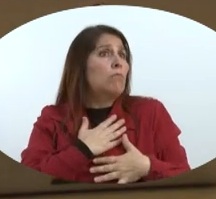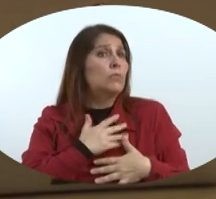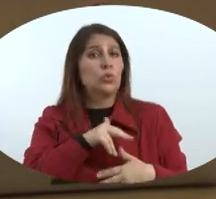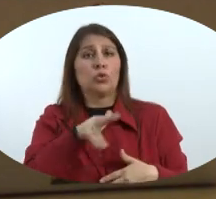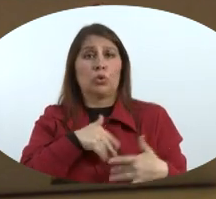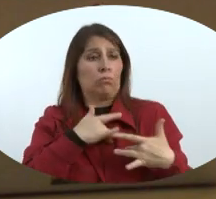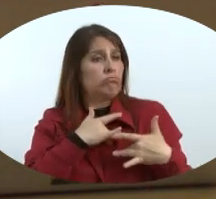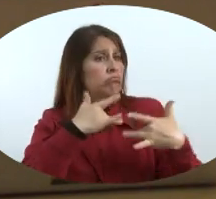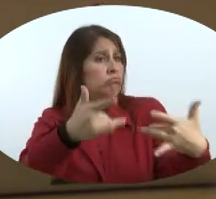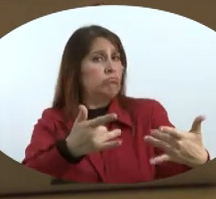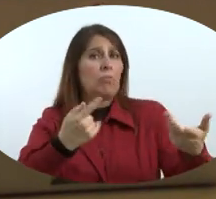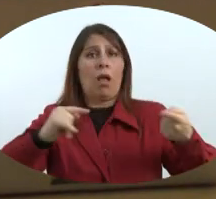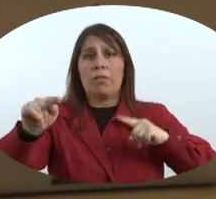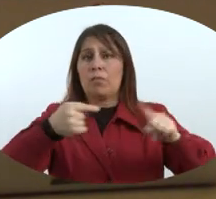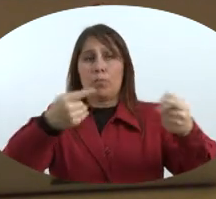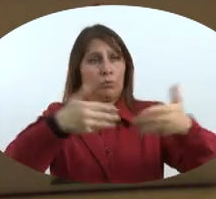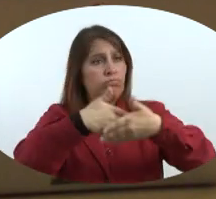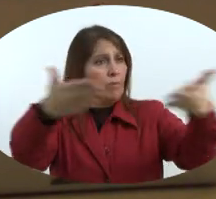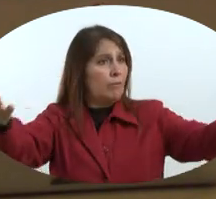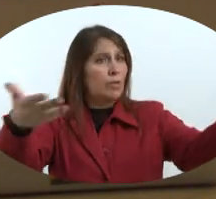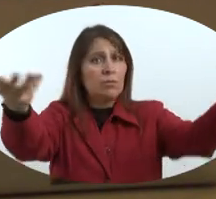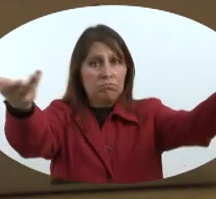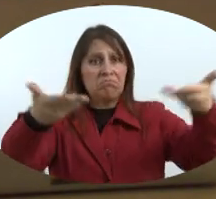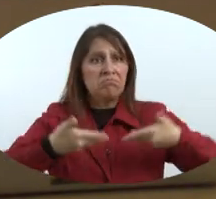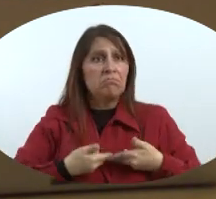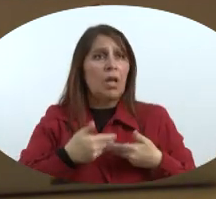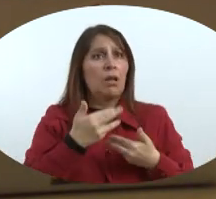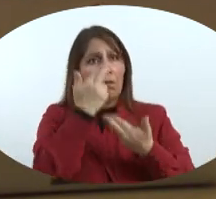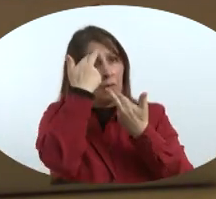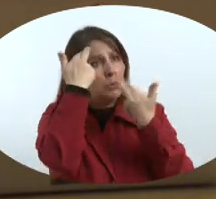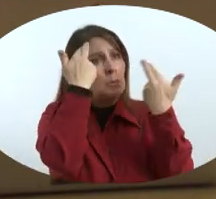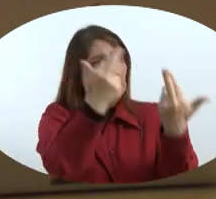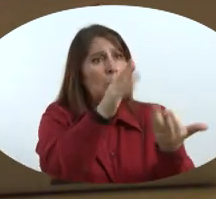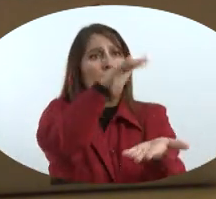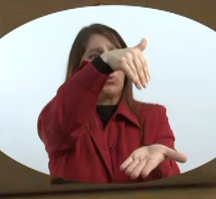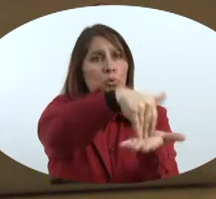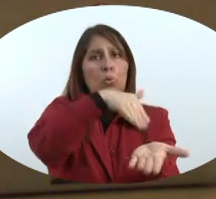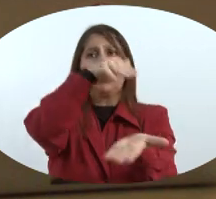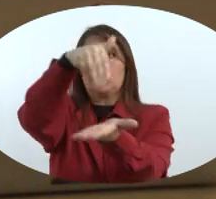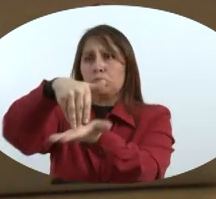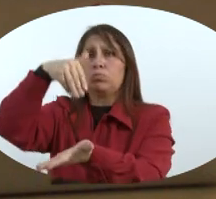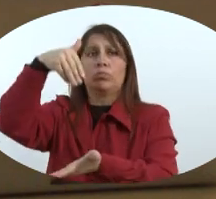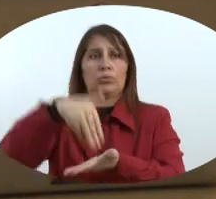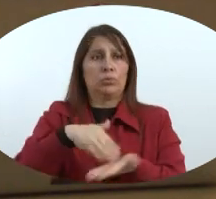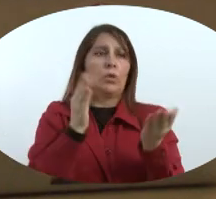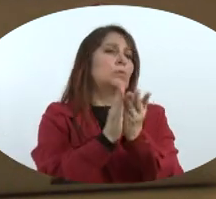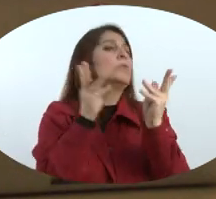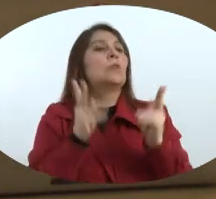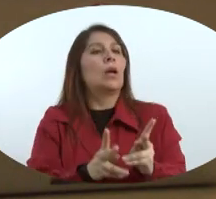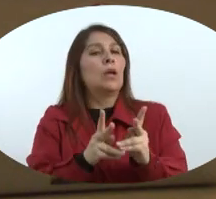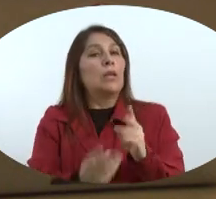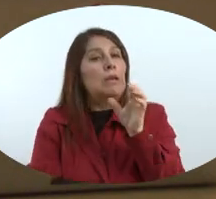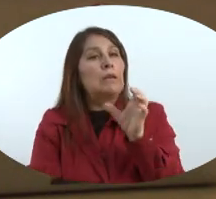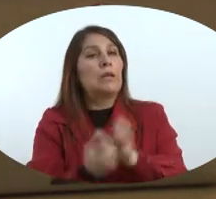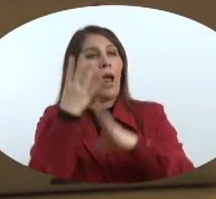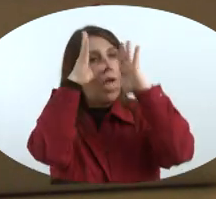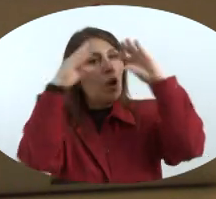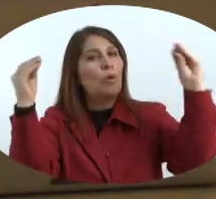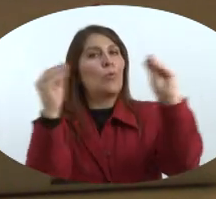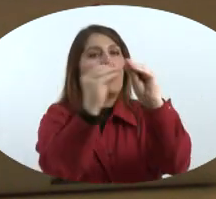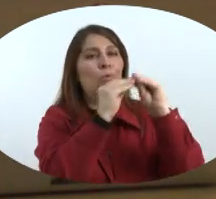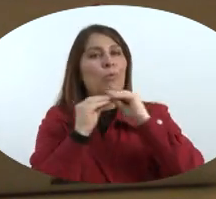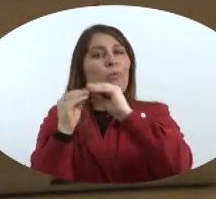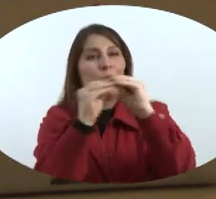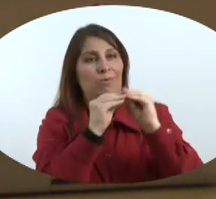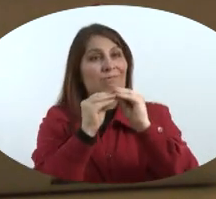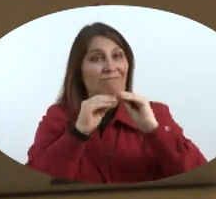dispuesto al debate y pues abierto a respetar pues las diferentes posiciones del estudiantado y a crear consensos consensos entre